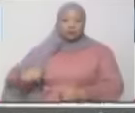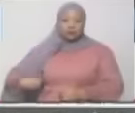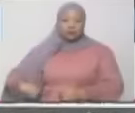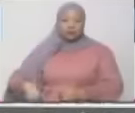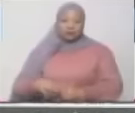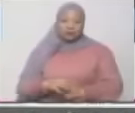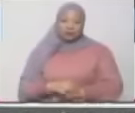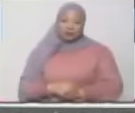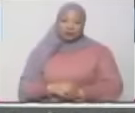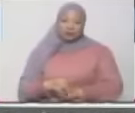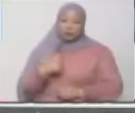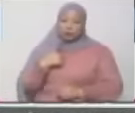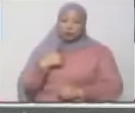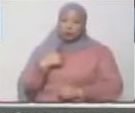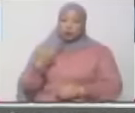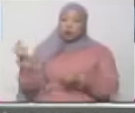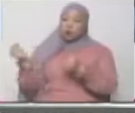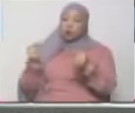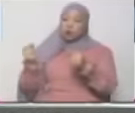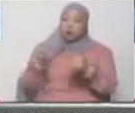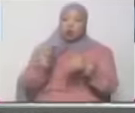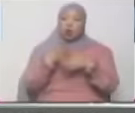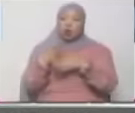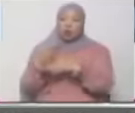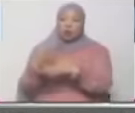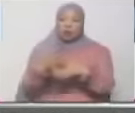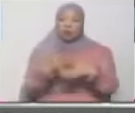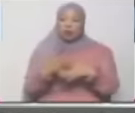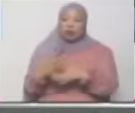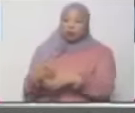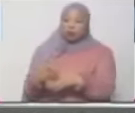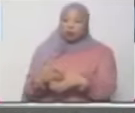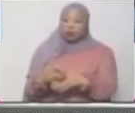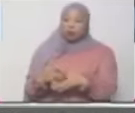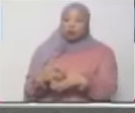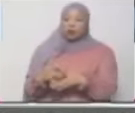Le he estado conversando intensamente